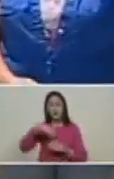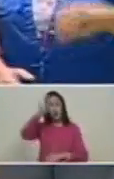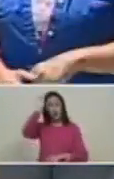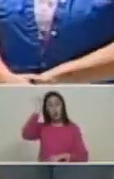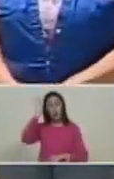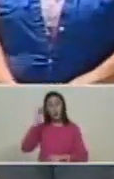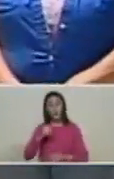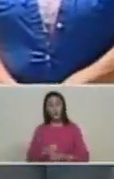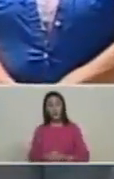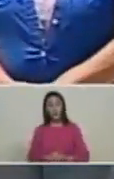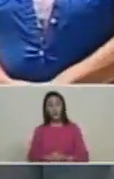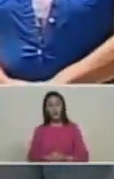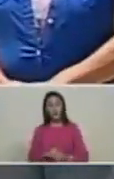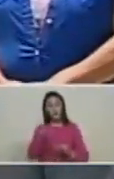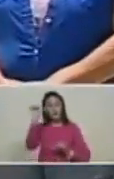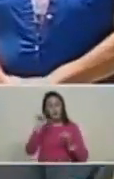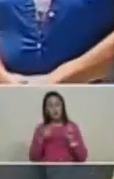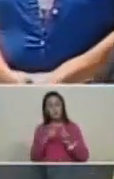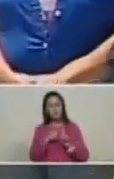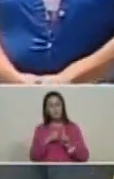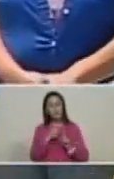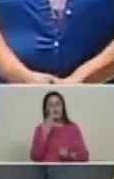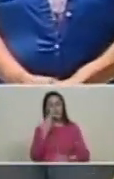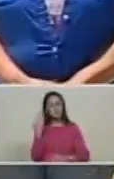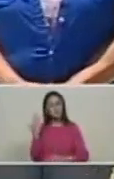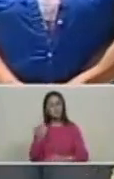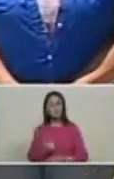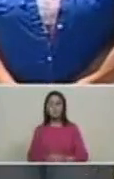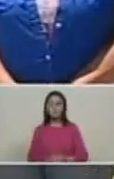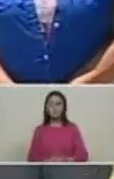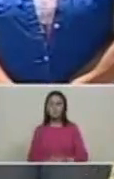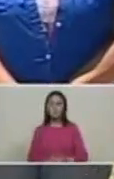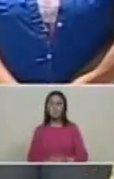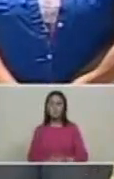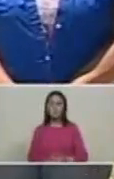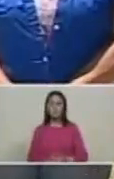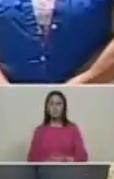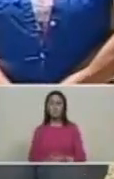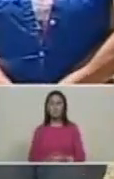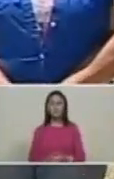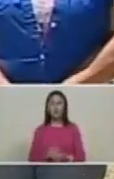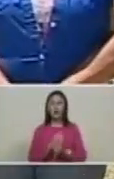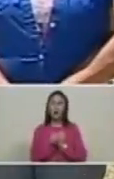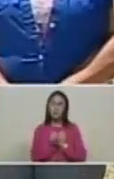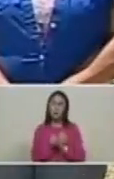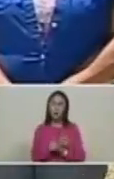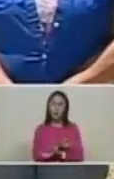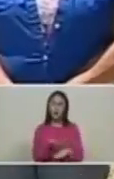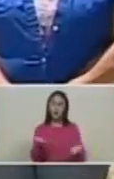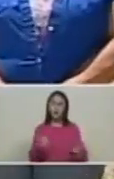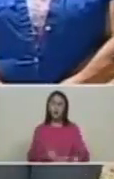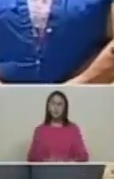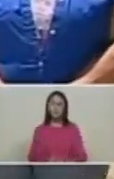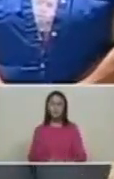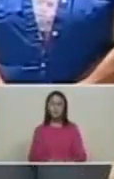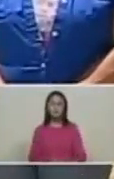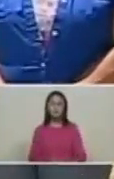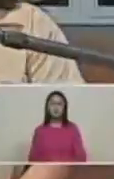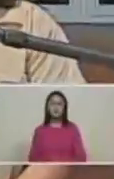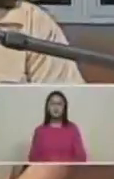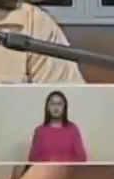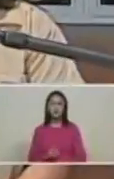Serra. Pero vamos a escuchar primero a Bárbara, quien nos va a enviar un mensaje de amor. Muy buenas